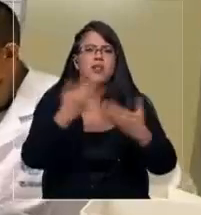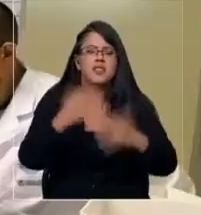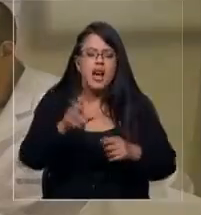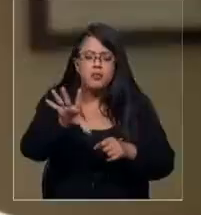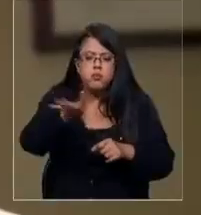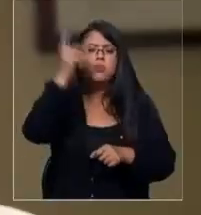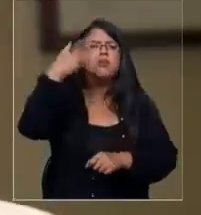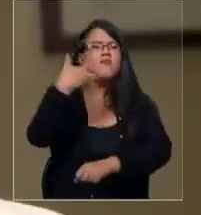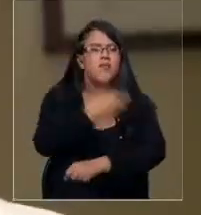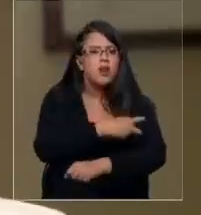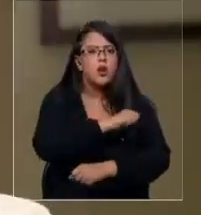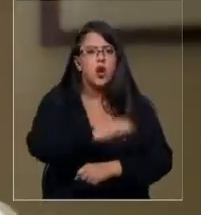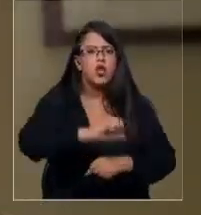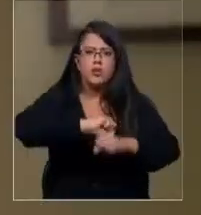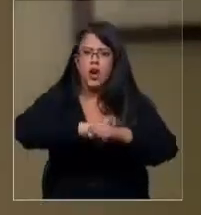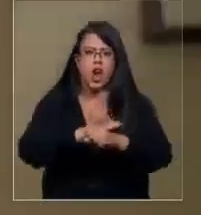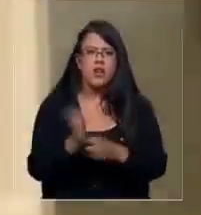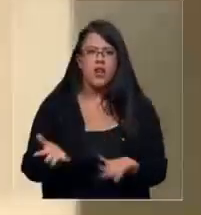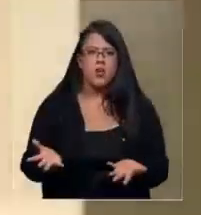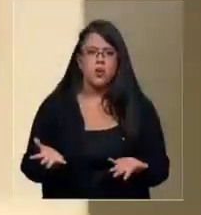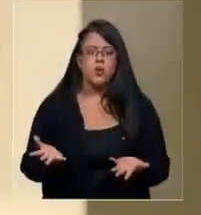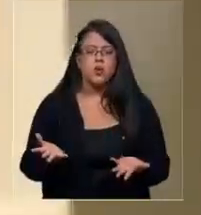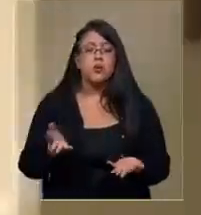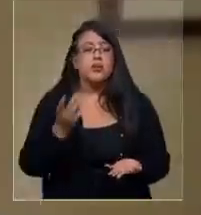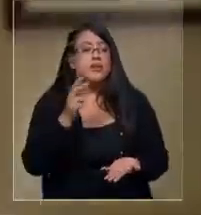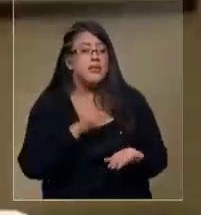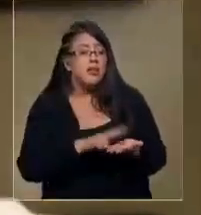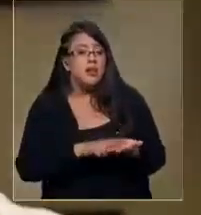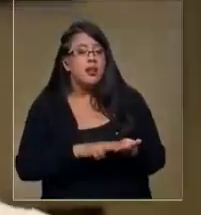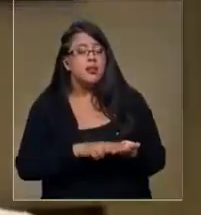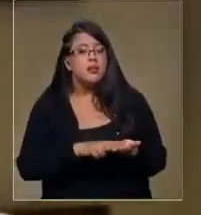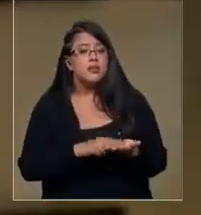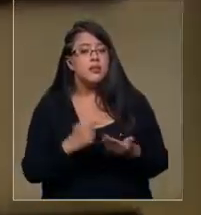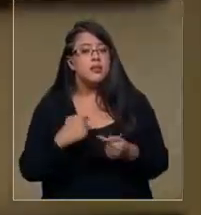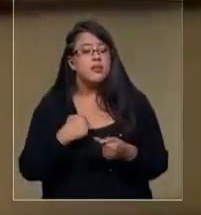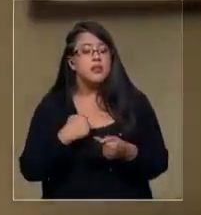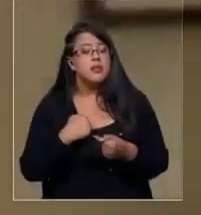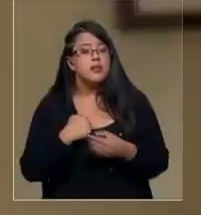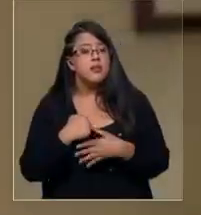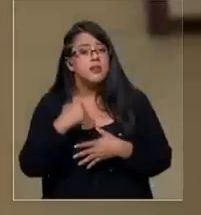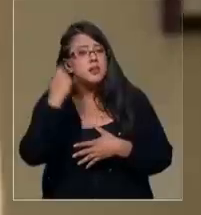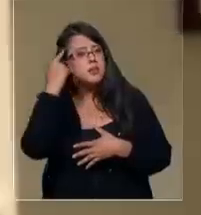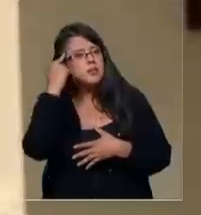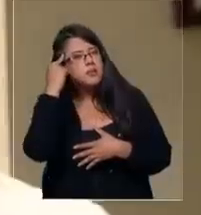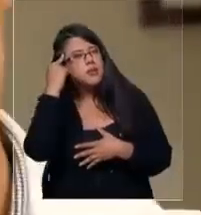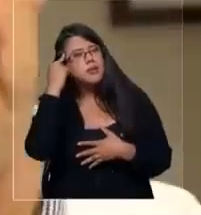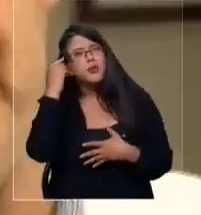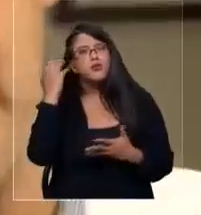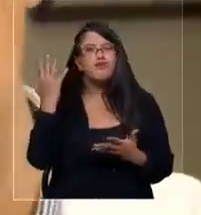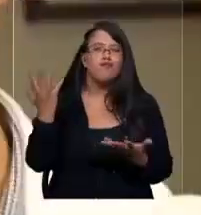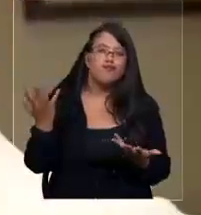coronavirus? Bueno, yo creo que podemos, eso podemos darle vuelta a ese punto, Roberto. Yo creo que acá